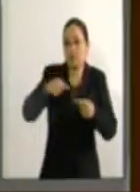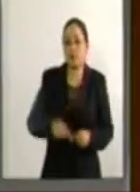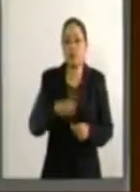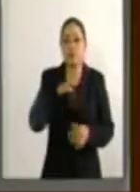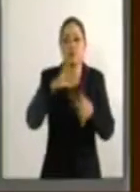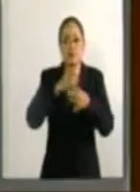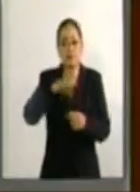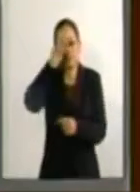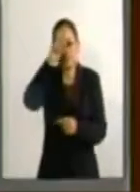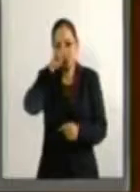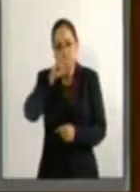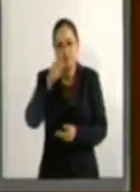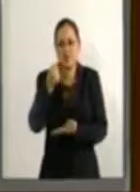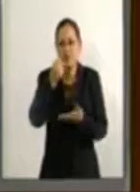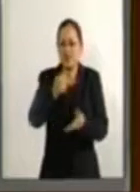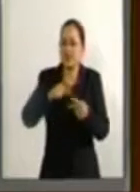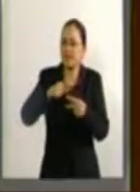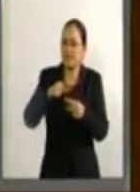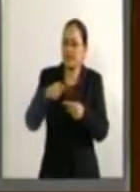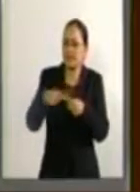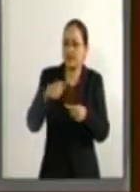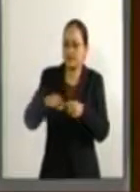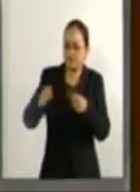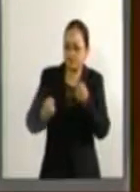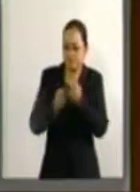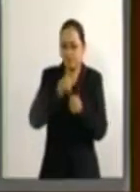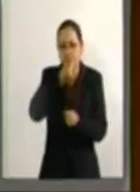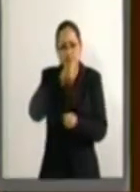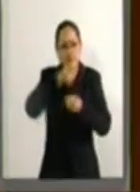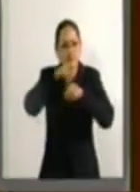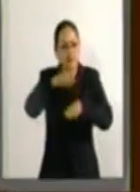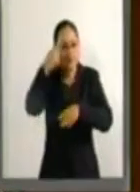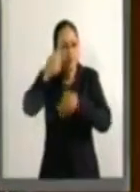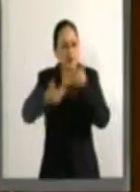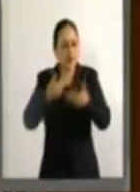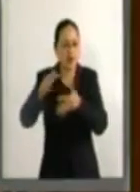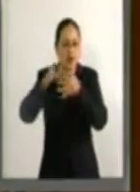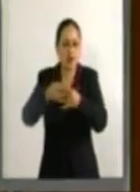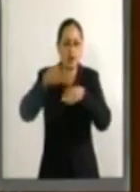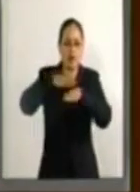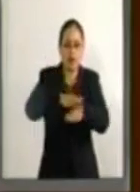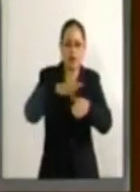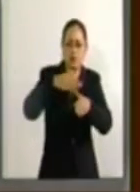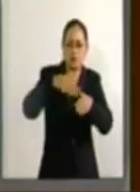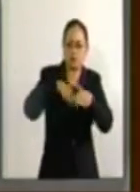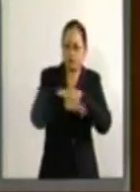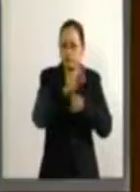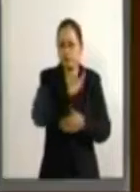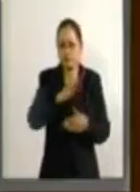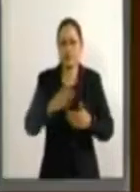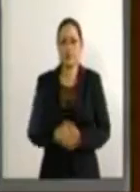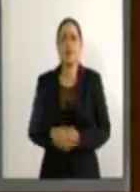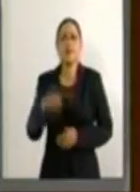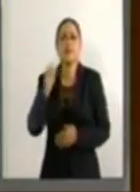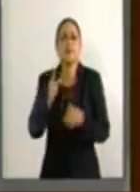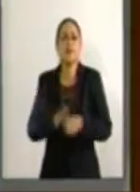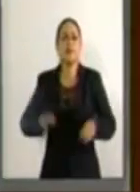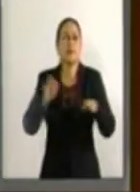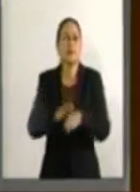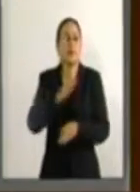asesoría financiera y fortalecimiento de campañas para la bancarización, pero por supuesto también el